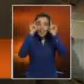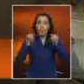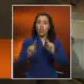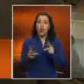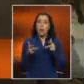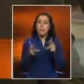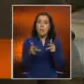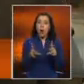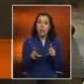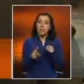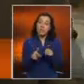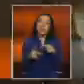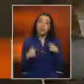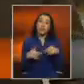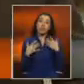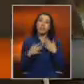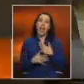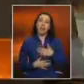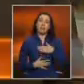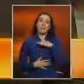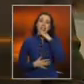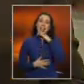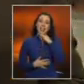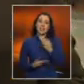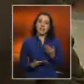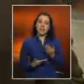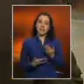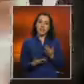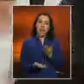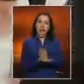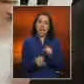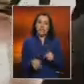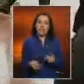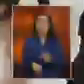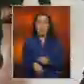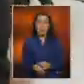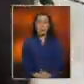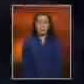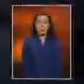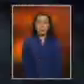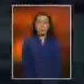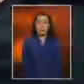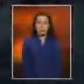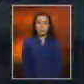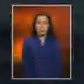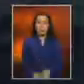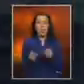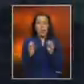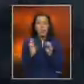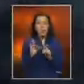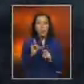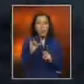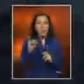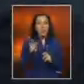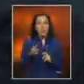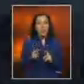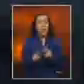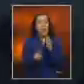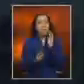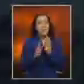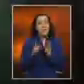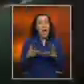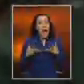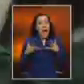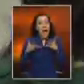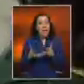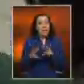molesten. Ya con eso ya nos damos por satisfechos en este momento. Educar sobre el bullying y prevenir las agresiones es